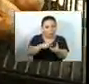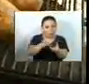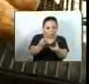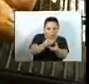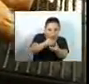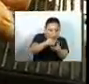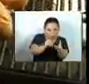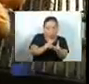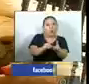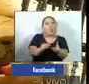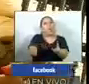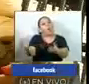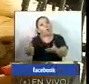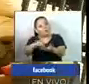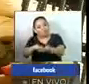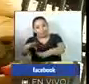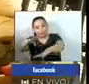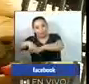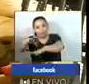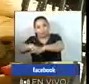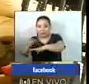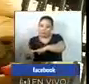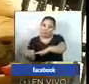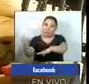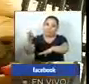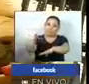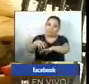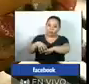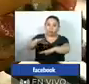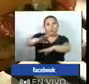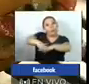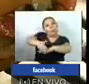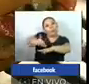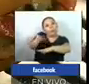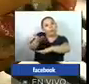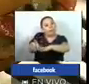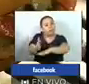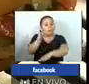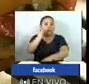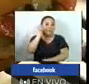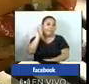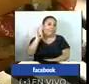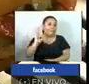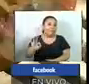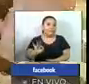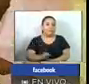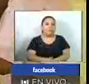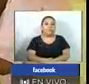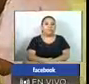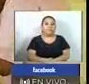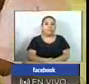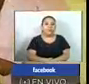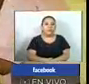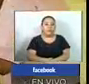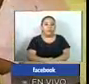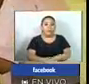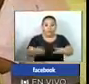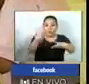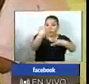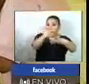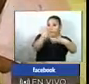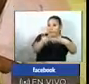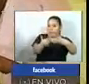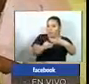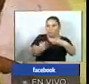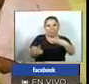parrilla aquí logra un tostado sabroso las tres especialidades especialidades que tenemos